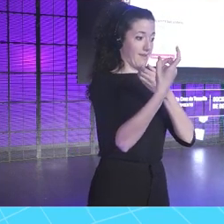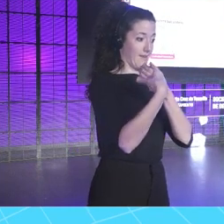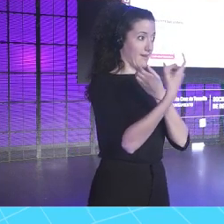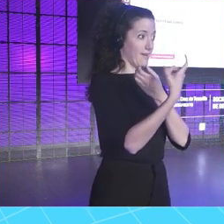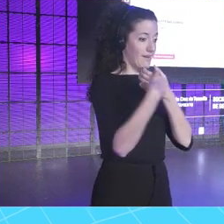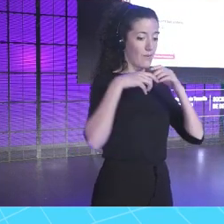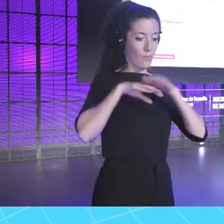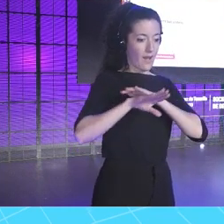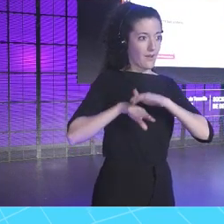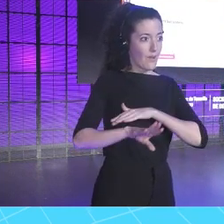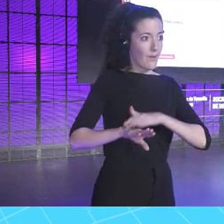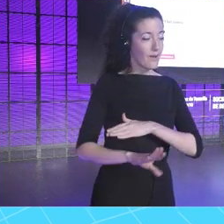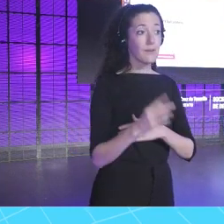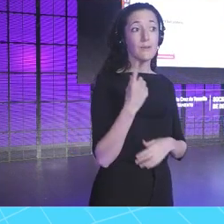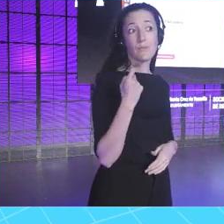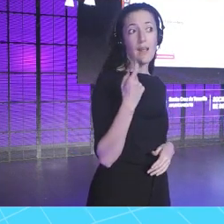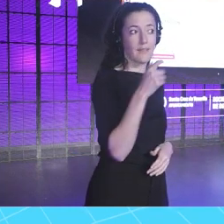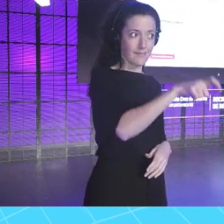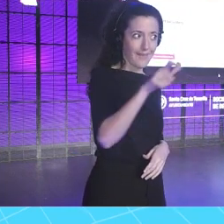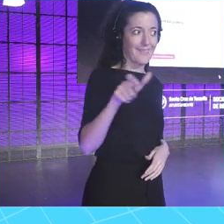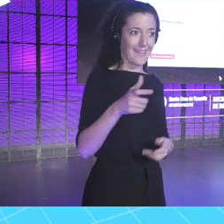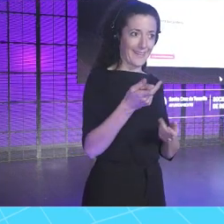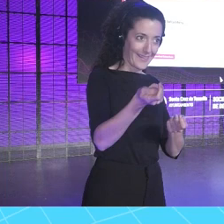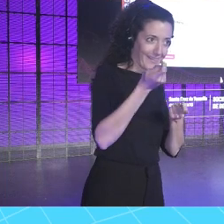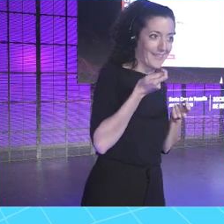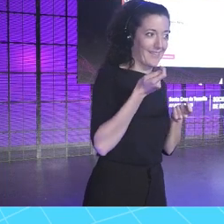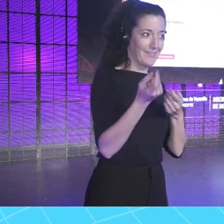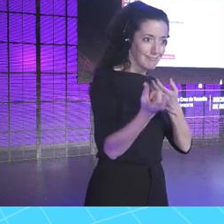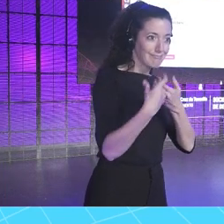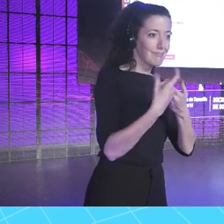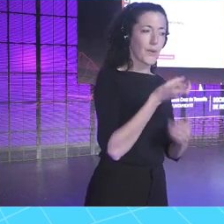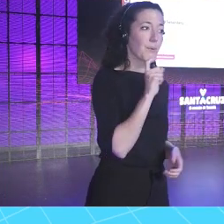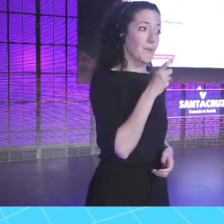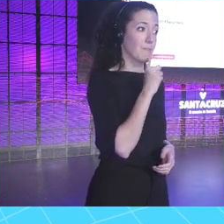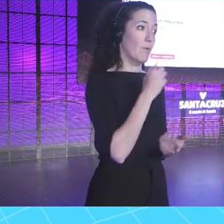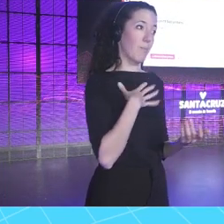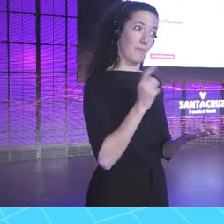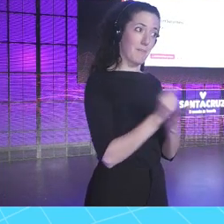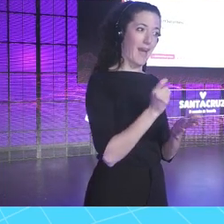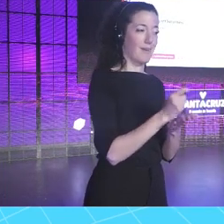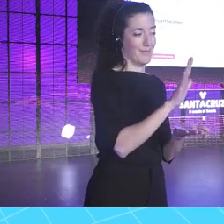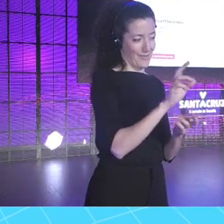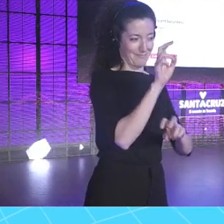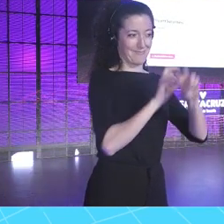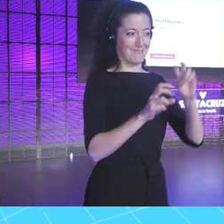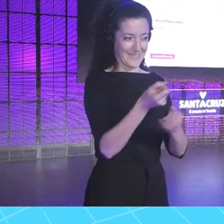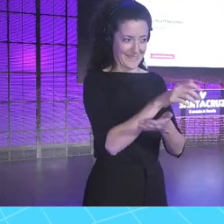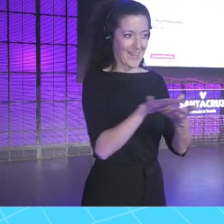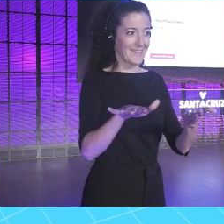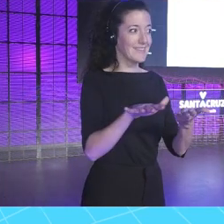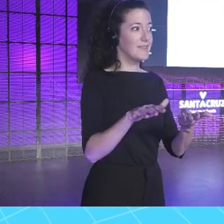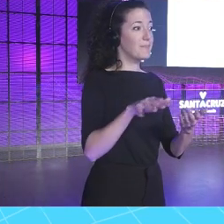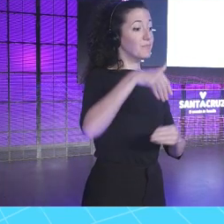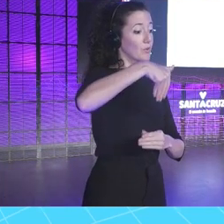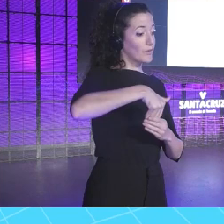si funciona o no y ahora solo me falta que venga gente y cómo va a venir gente Pues podría pagar pero de nuevo vamos a buscar la forma gratis voy a crear